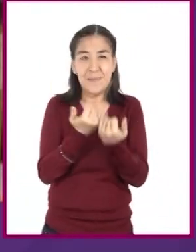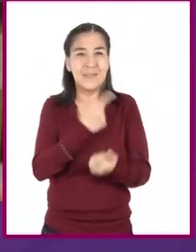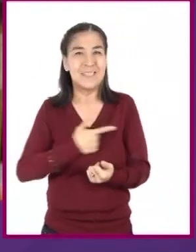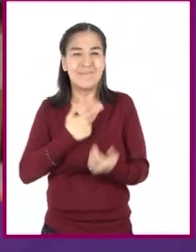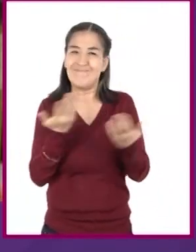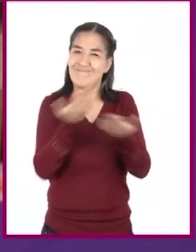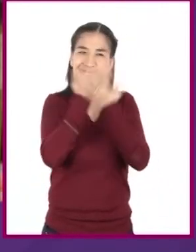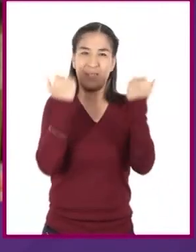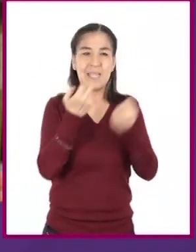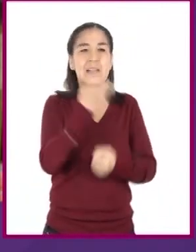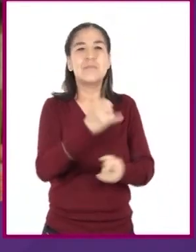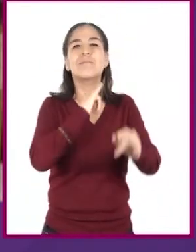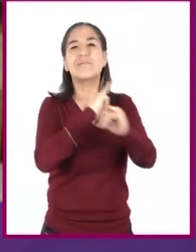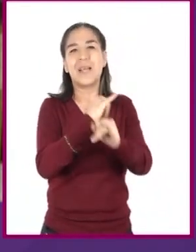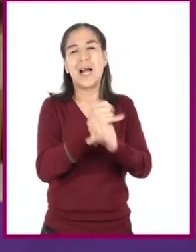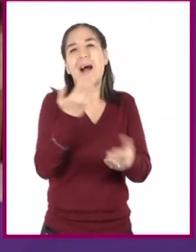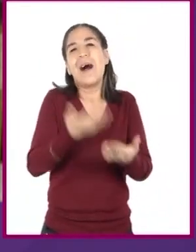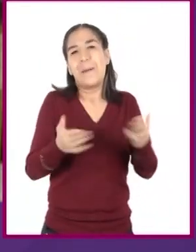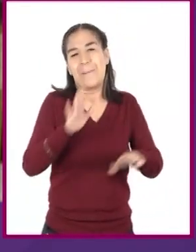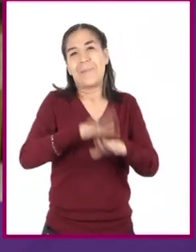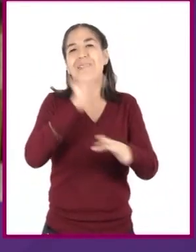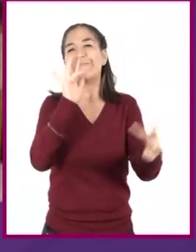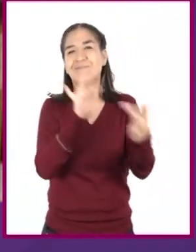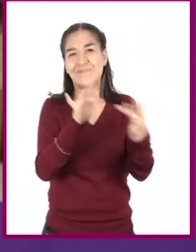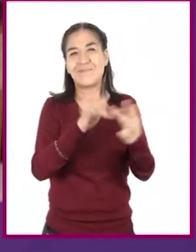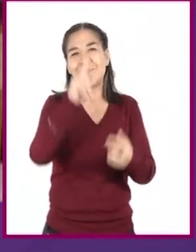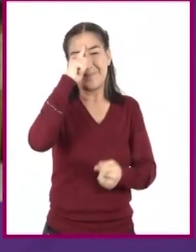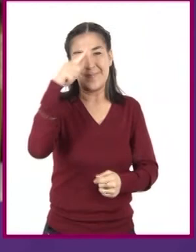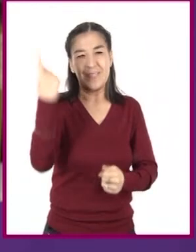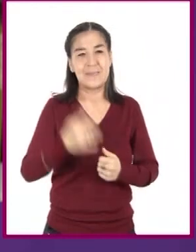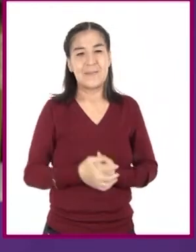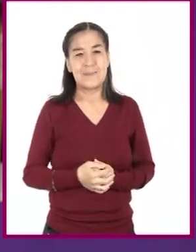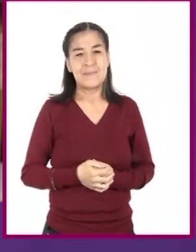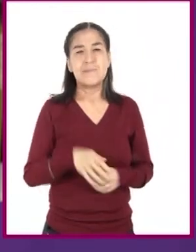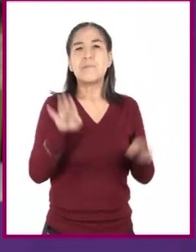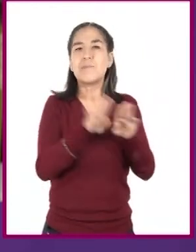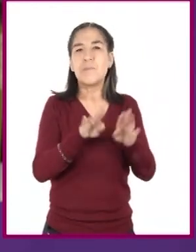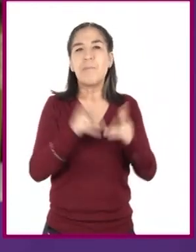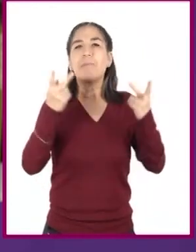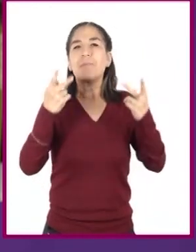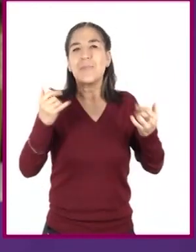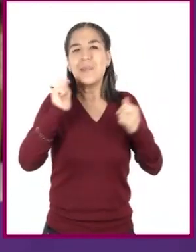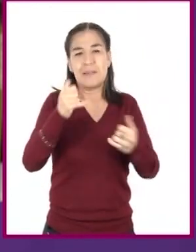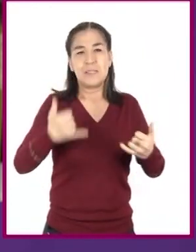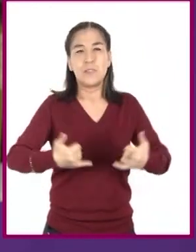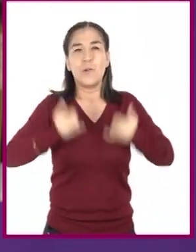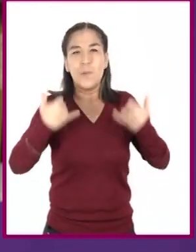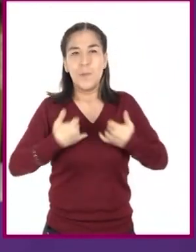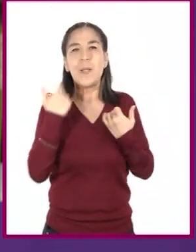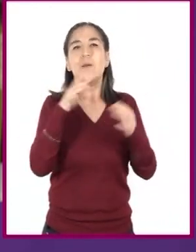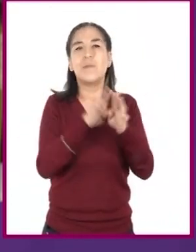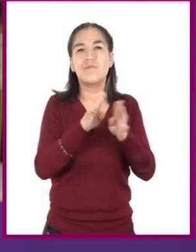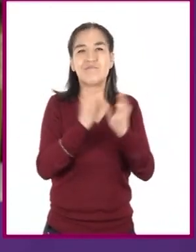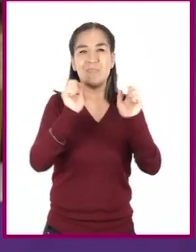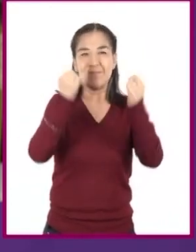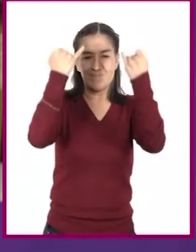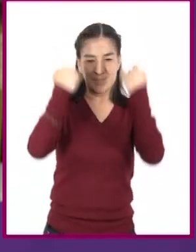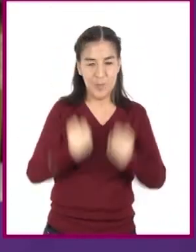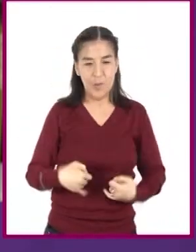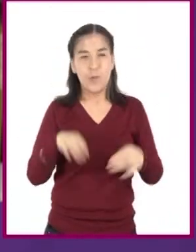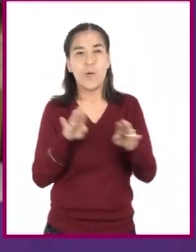nos permitan estar mucho más en contacto. No olvidemos que las identidades juveniles refieren a la construcción